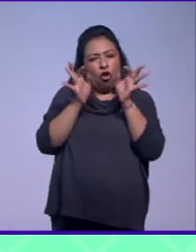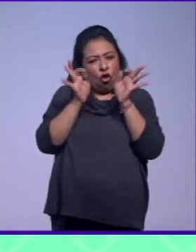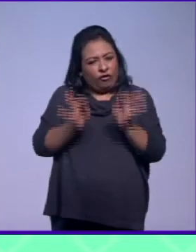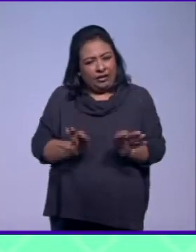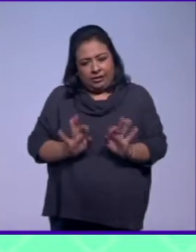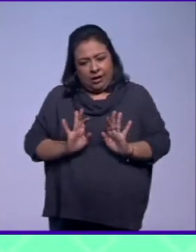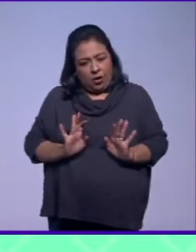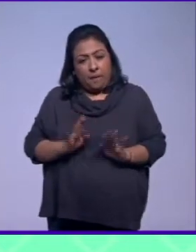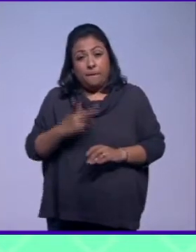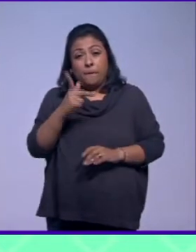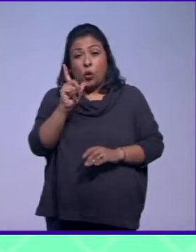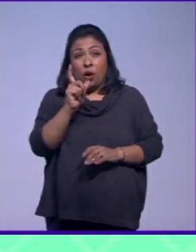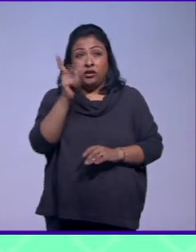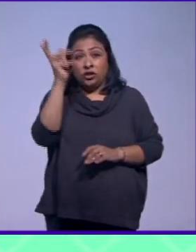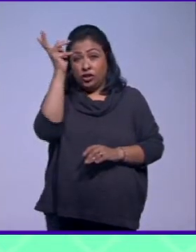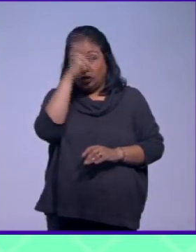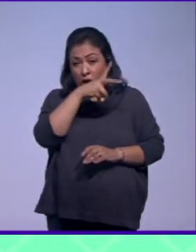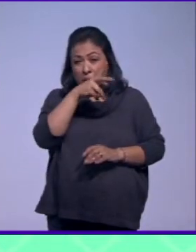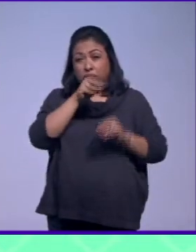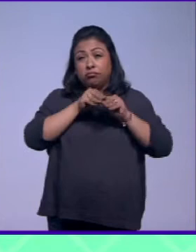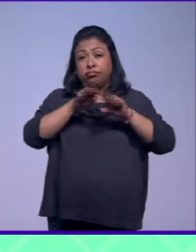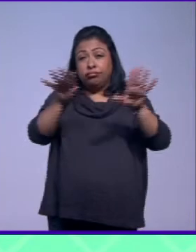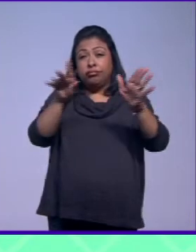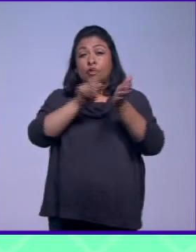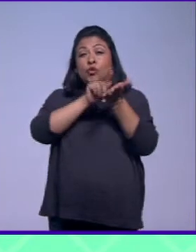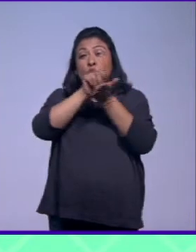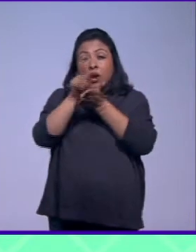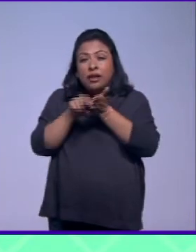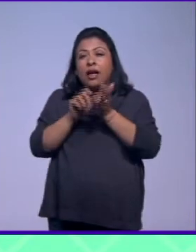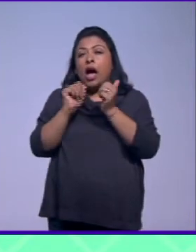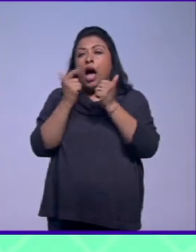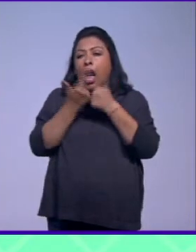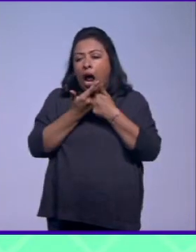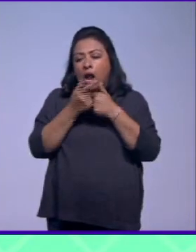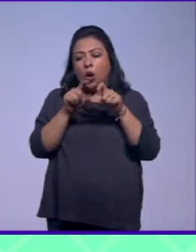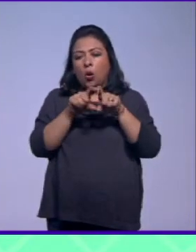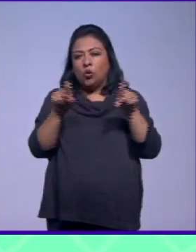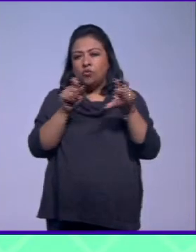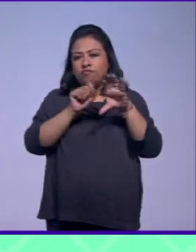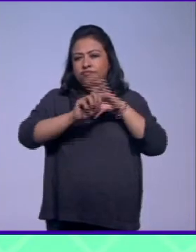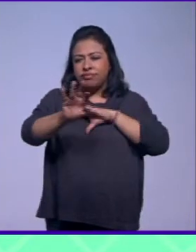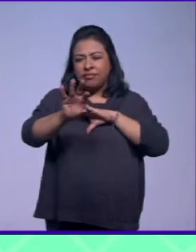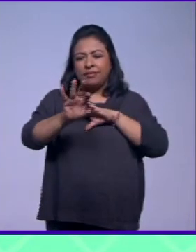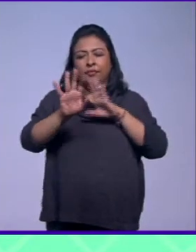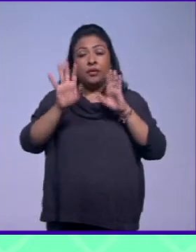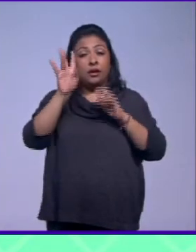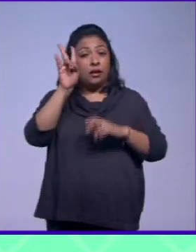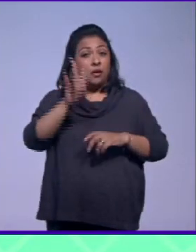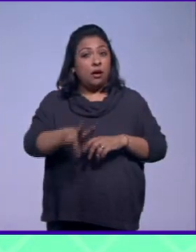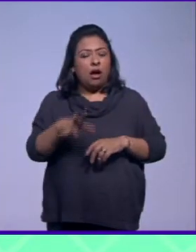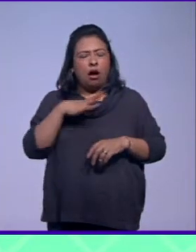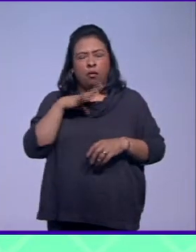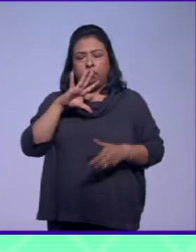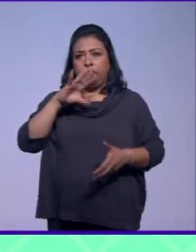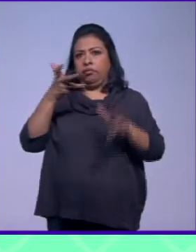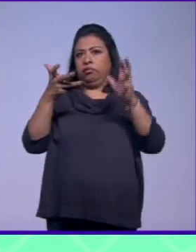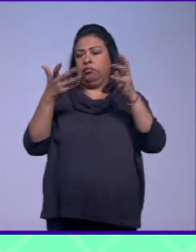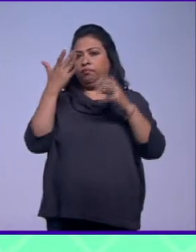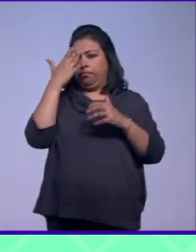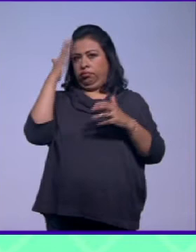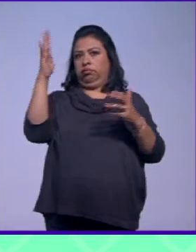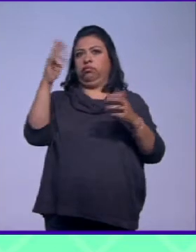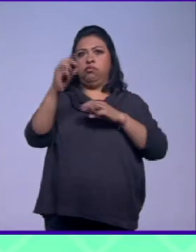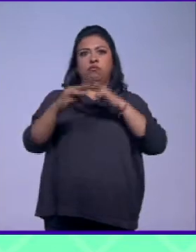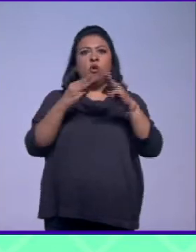pero cada vez que trump en twitter envía un mensaje de texto en esta red social de verdad que hay un descontrol en el